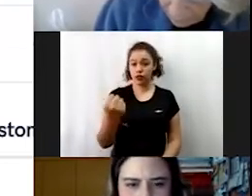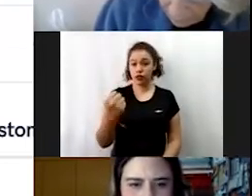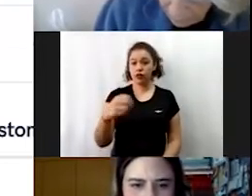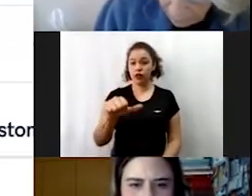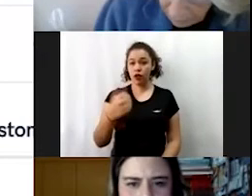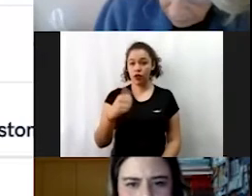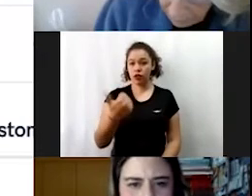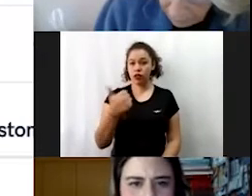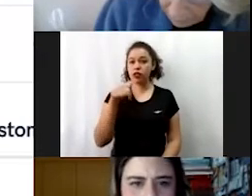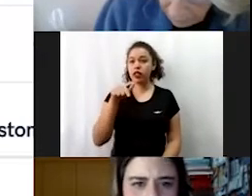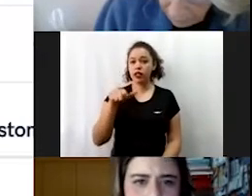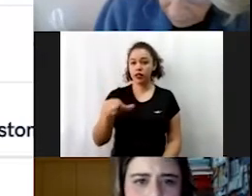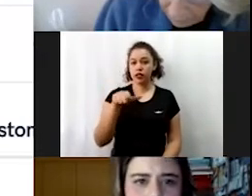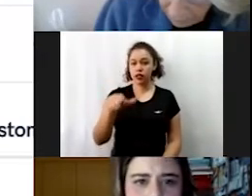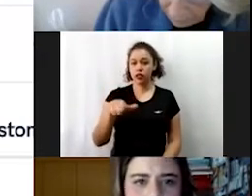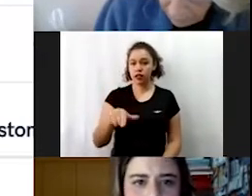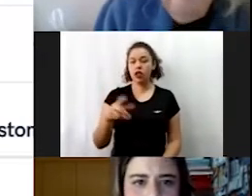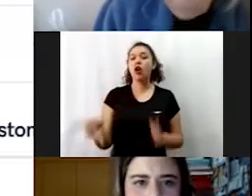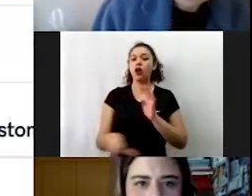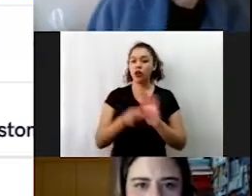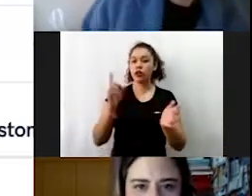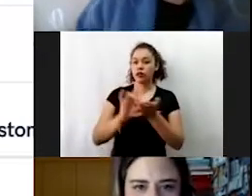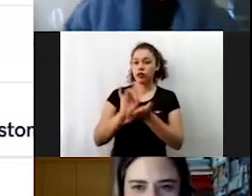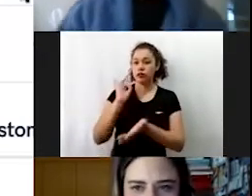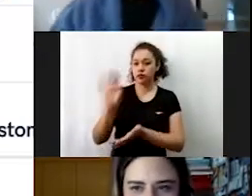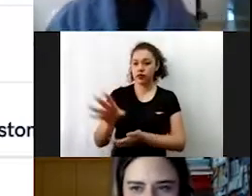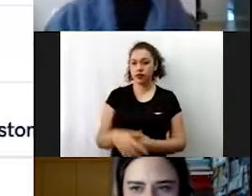57291117. Aquí está otra vez en el chat.